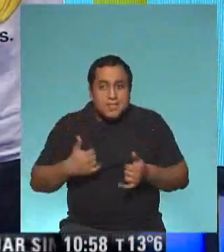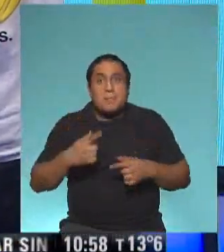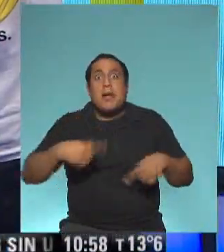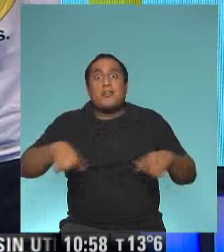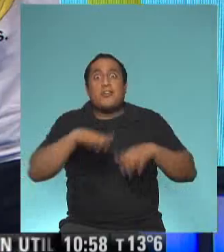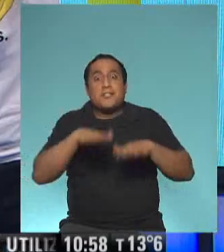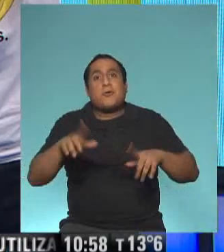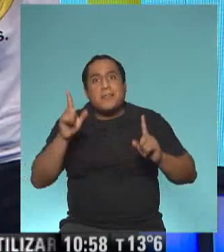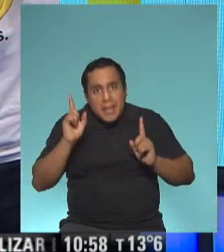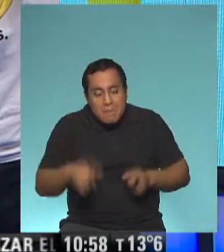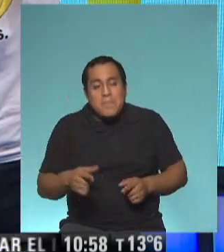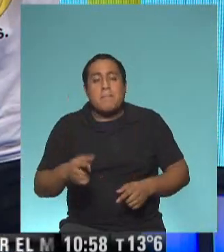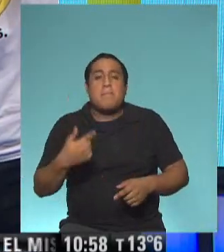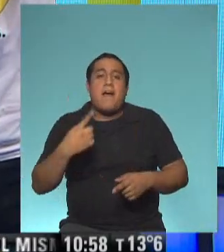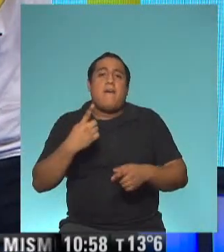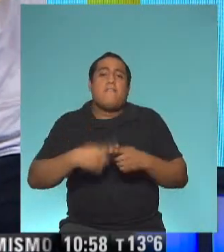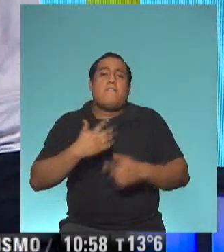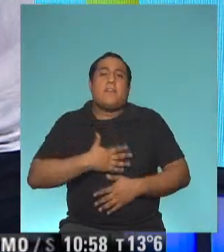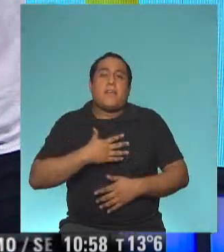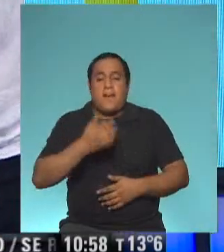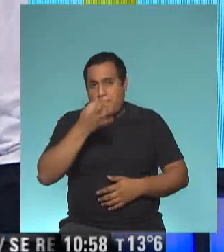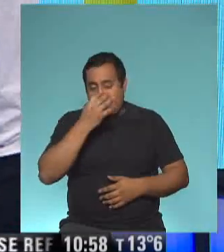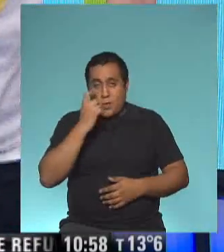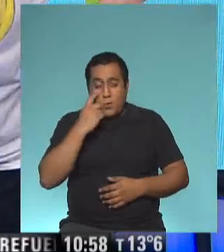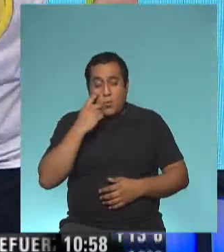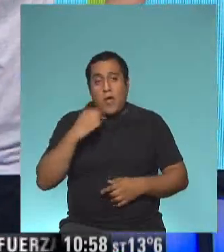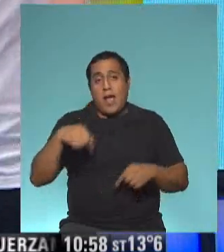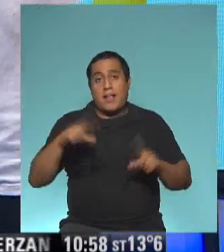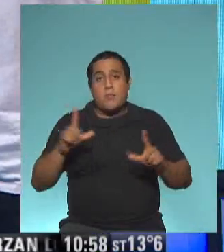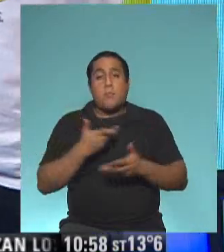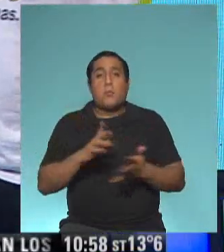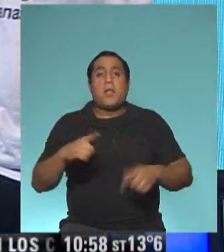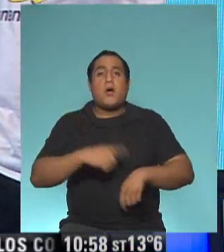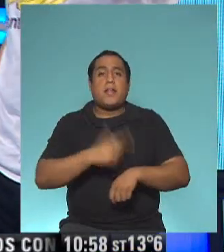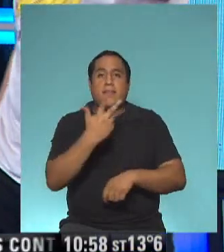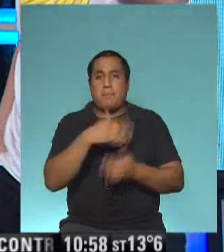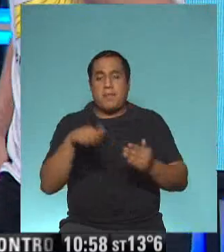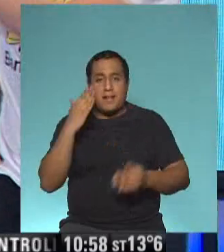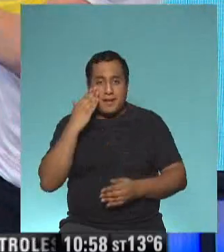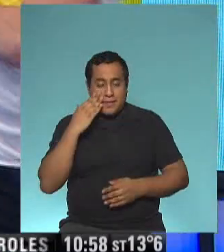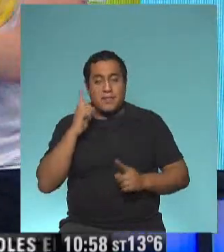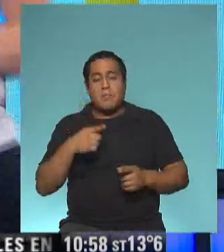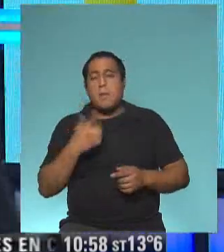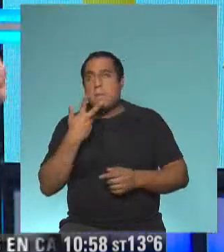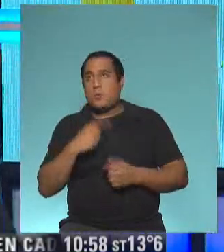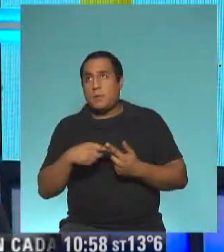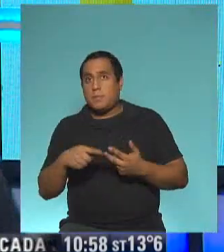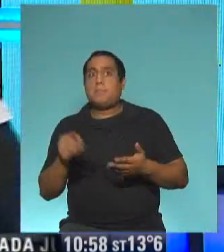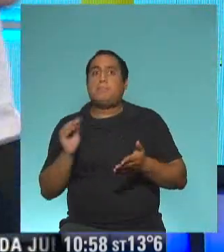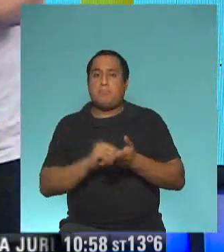también lo haga para festejar el 20 de julio a las 15 30 la televisión pública nuestros deseos